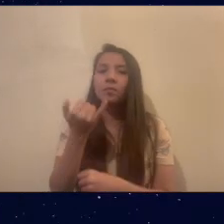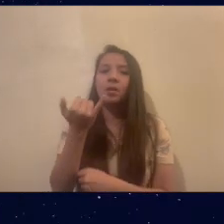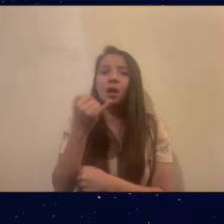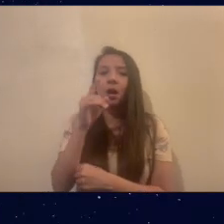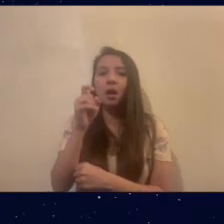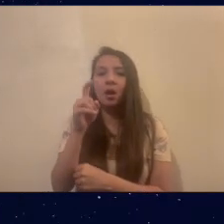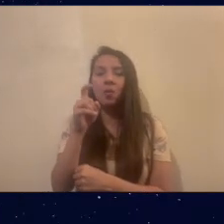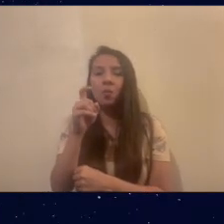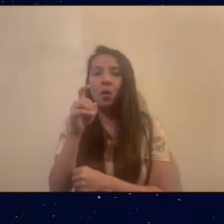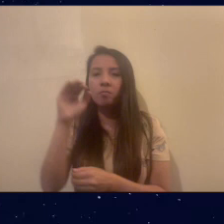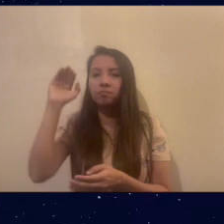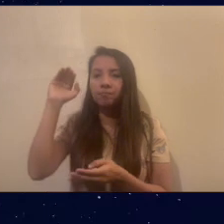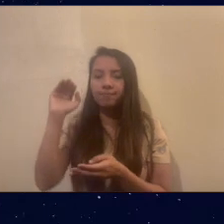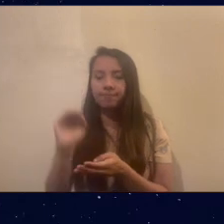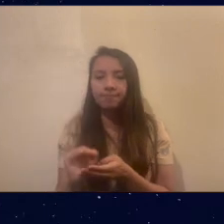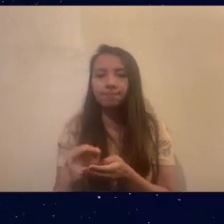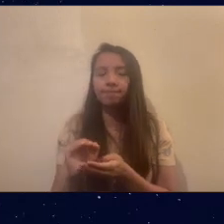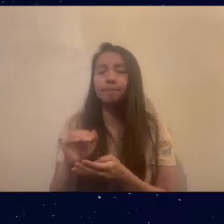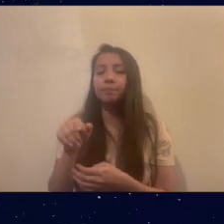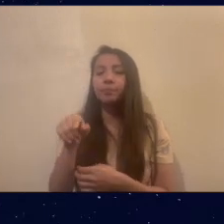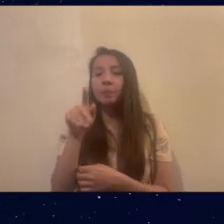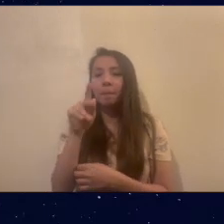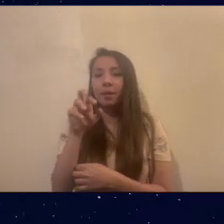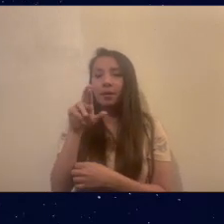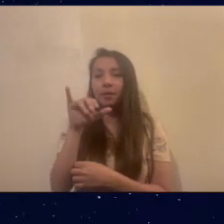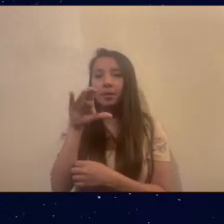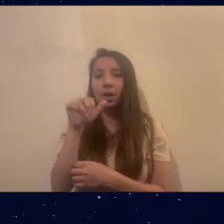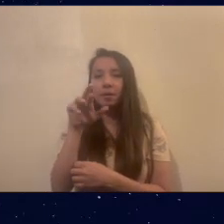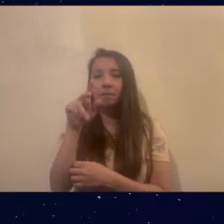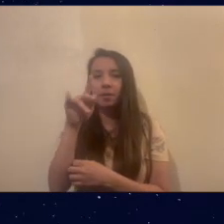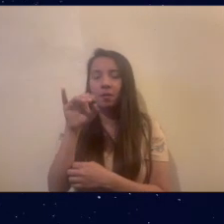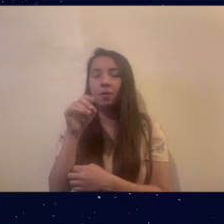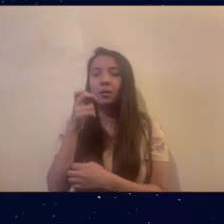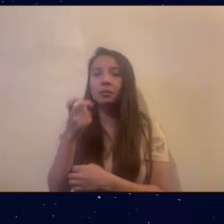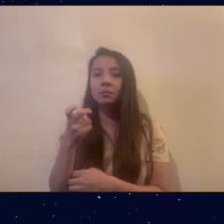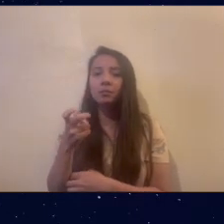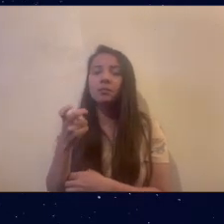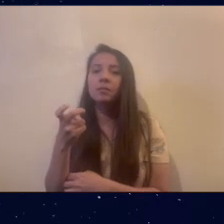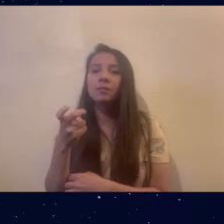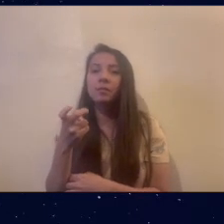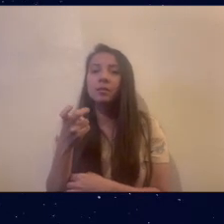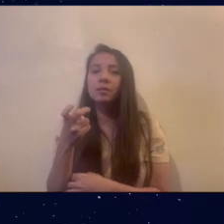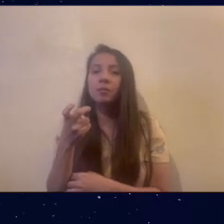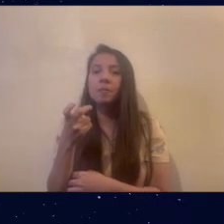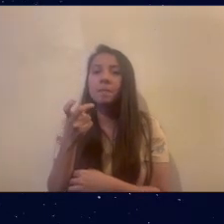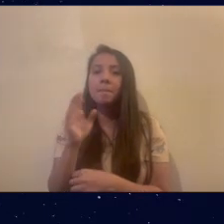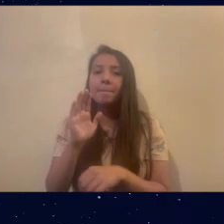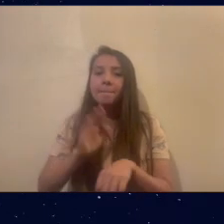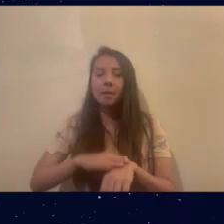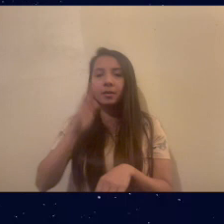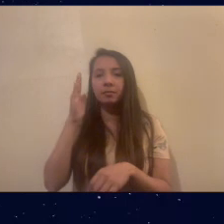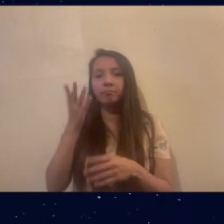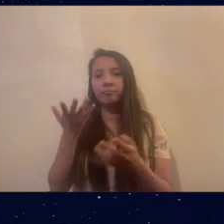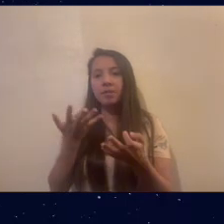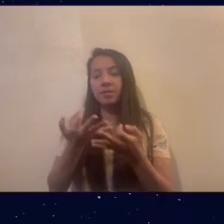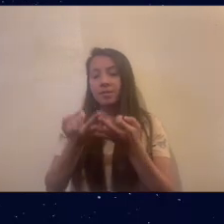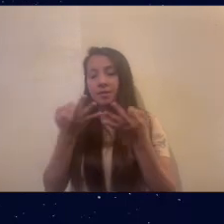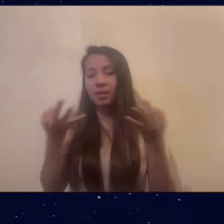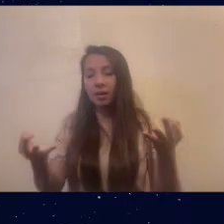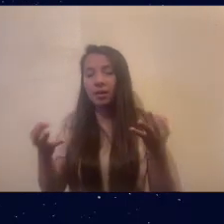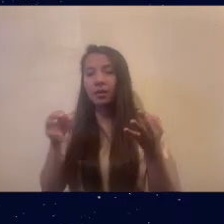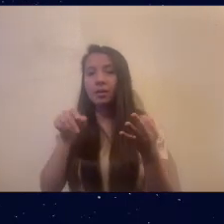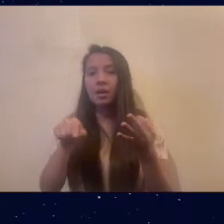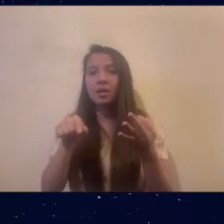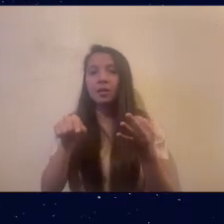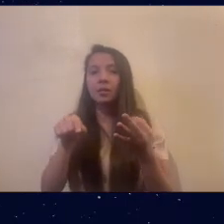la pérdida de agua en el pericarpio, y que posteriormente esto aumentaba en tierra,